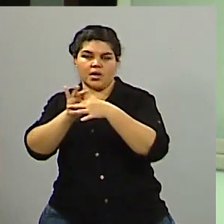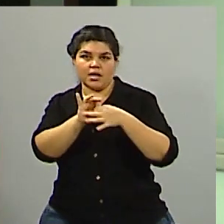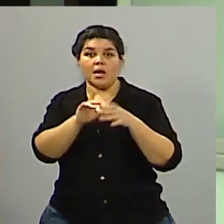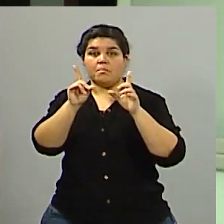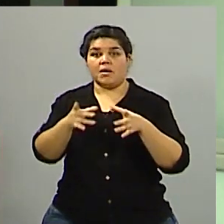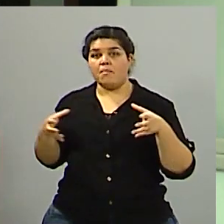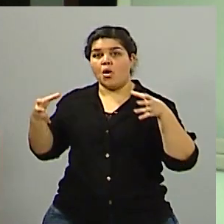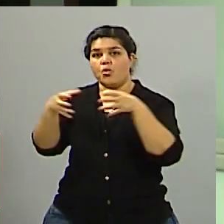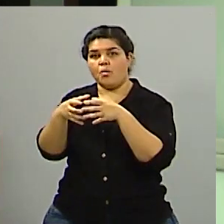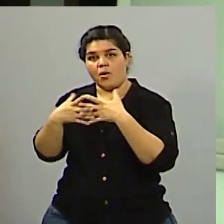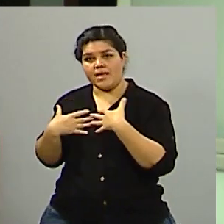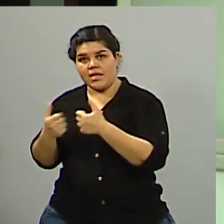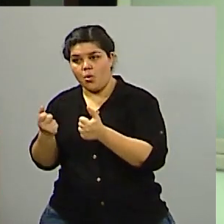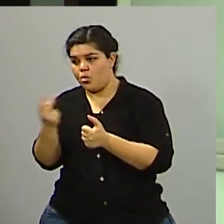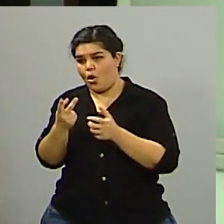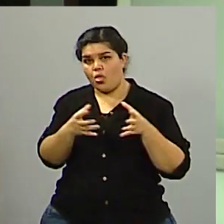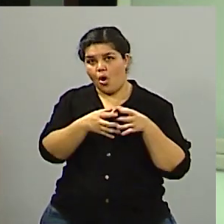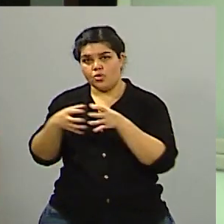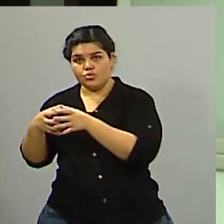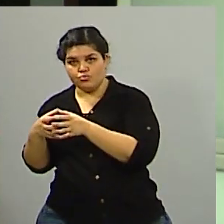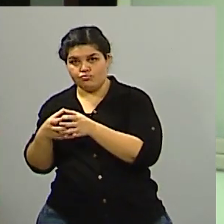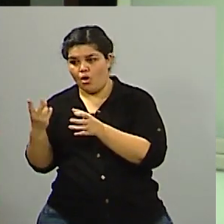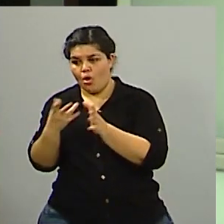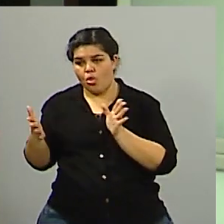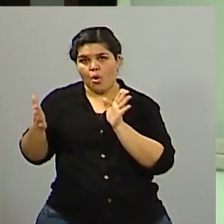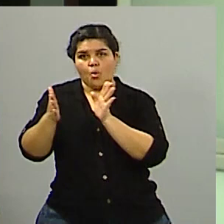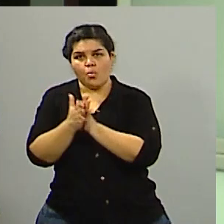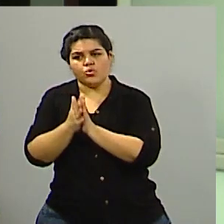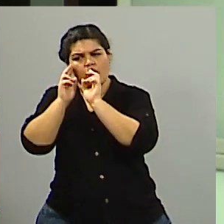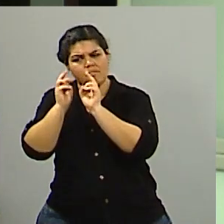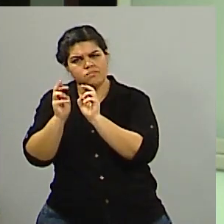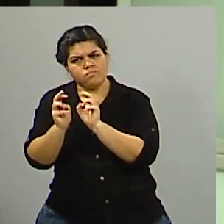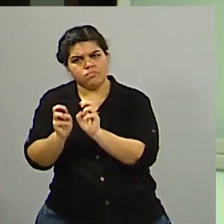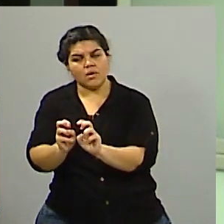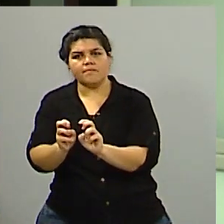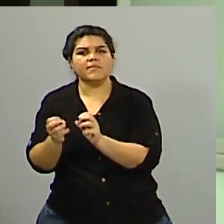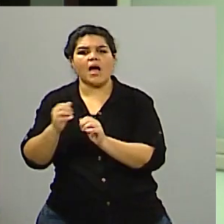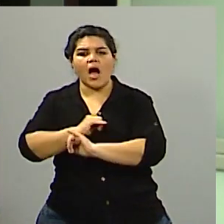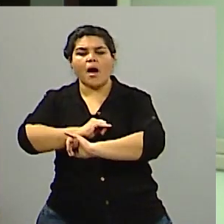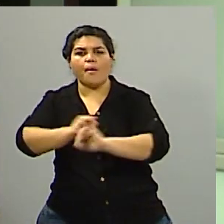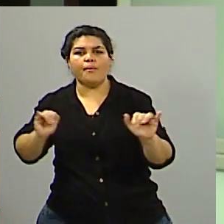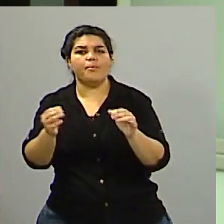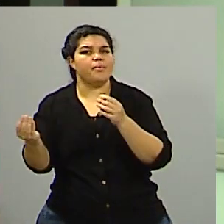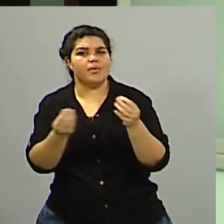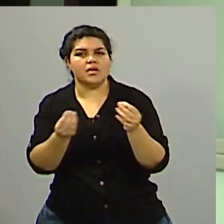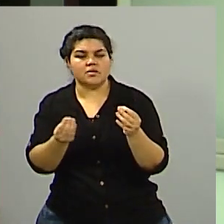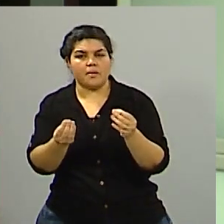vienen haciendo un trabajo de investigación donde, bueno, obviamente hablan a partir de los años cómo se